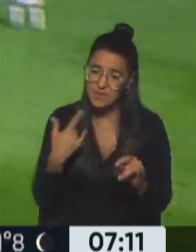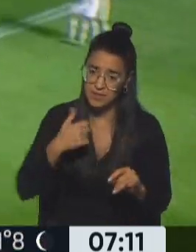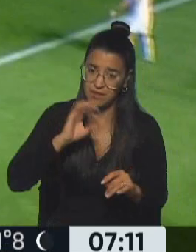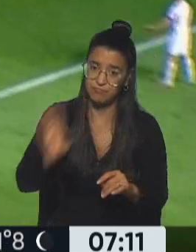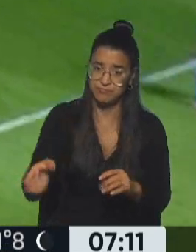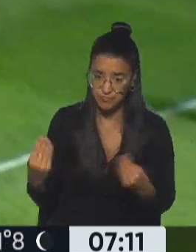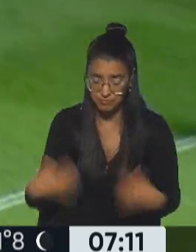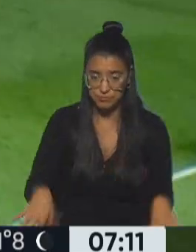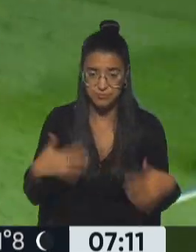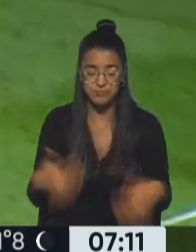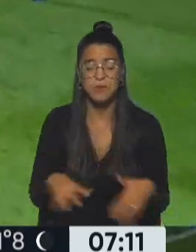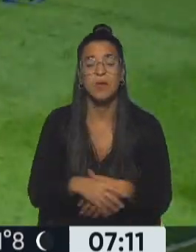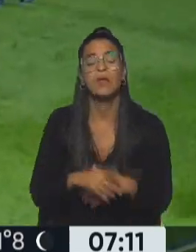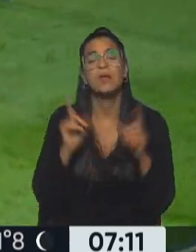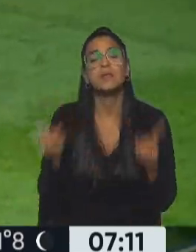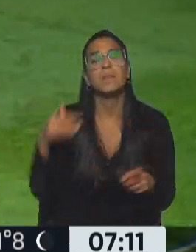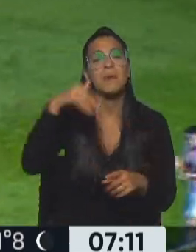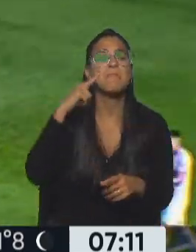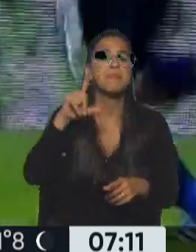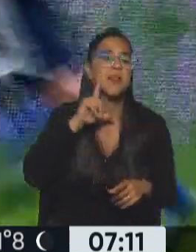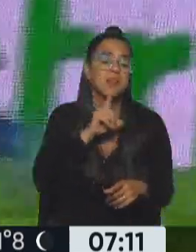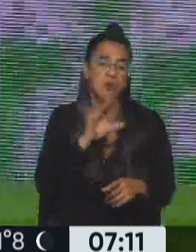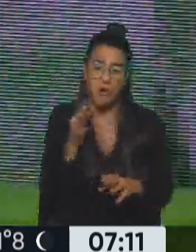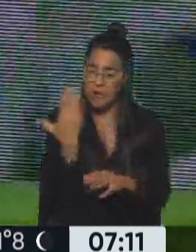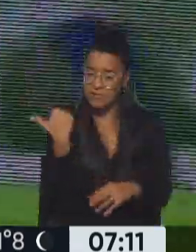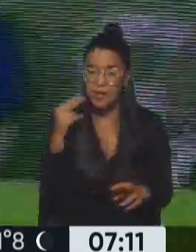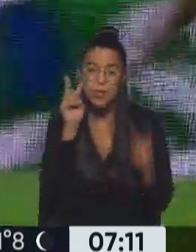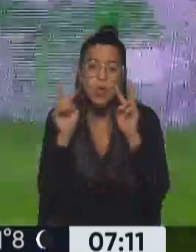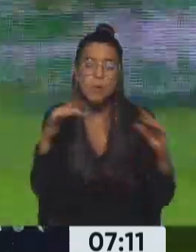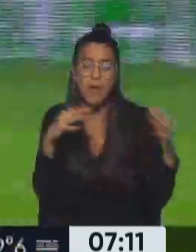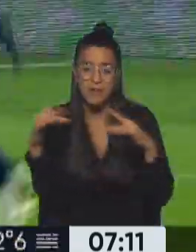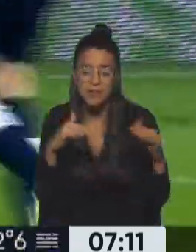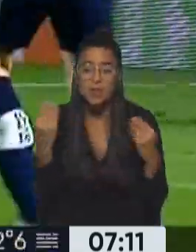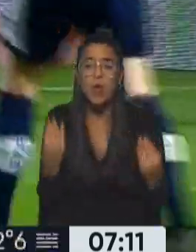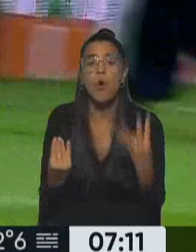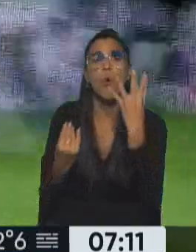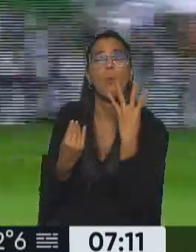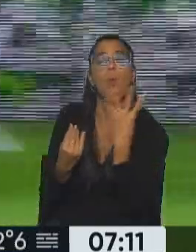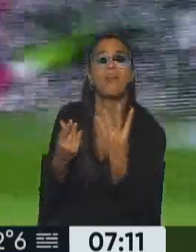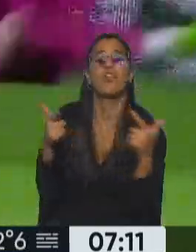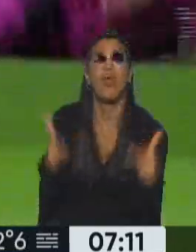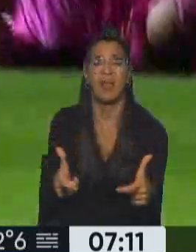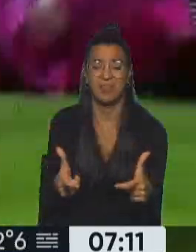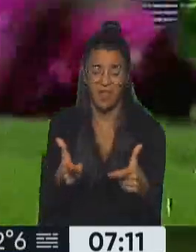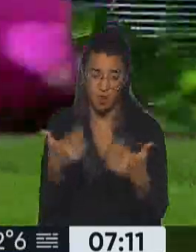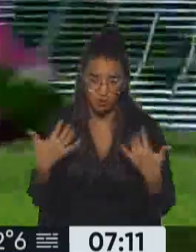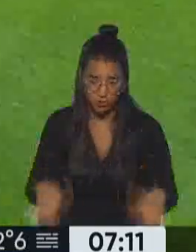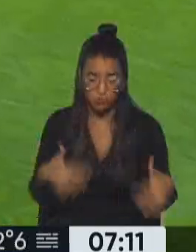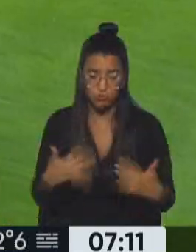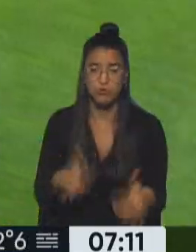hablar en la Paternal, ¿no? Y aparte el mérito de Milito, ayer observando el partido, terminó con 4 delanteros, digamos, como